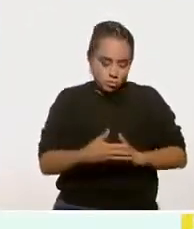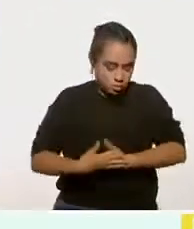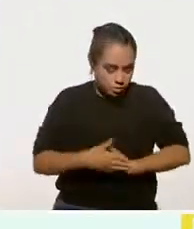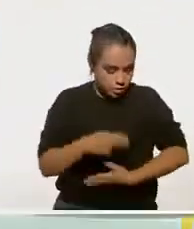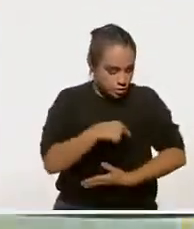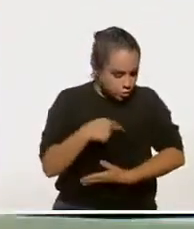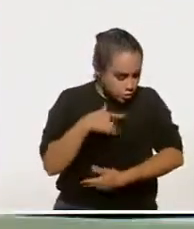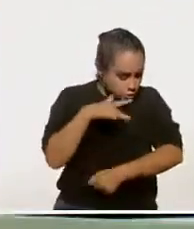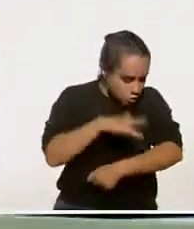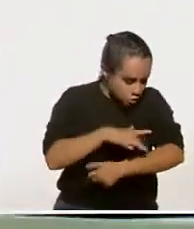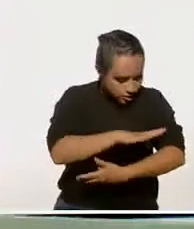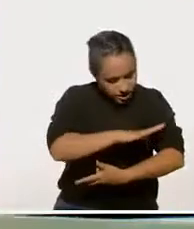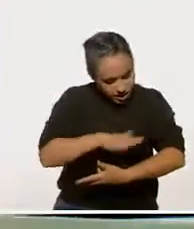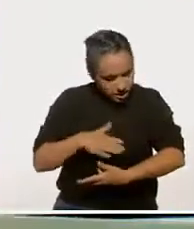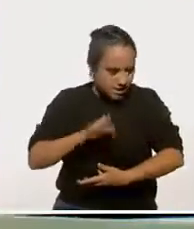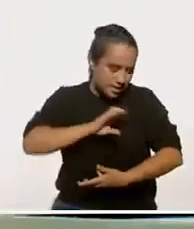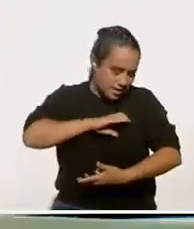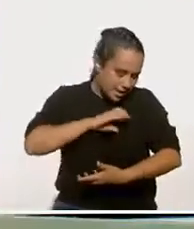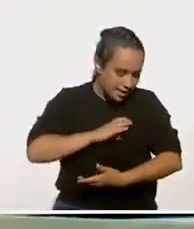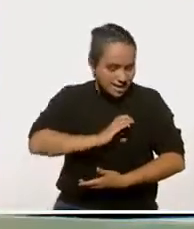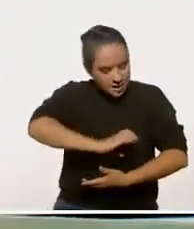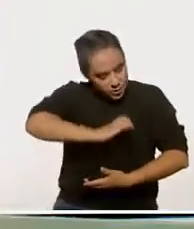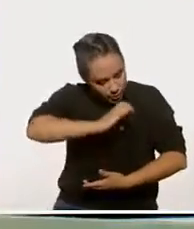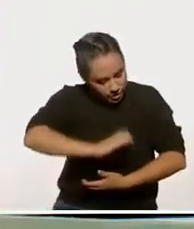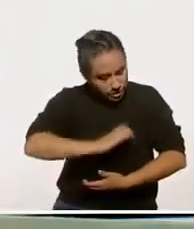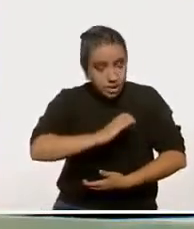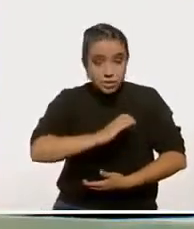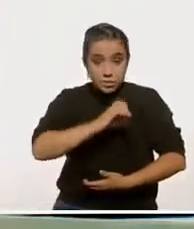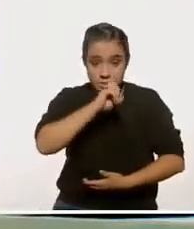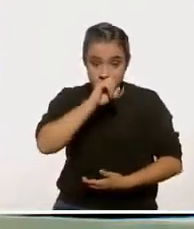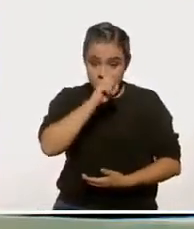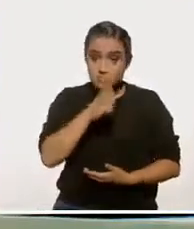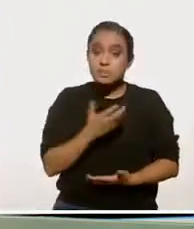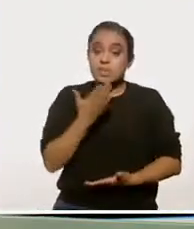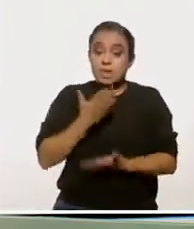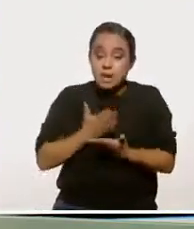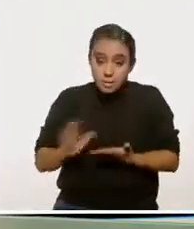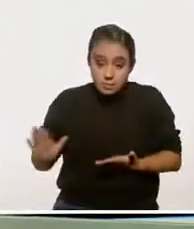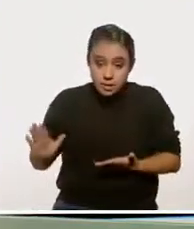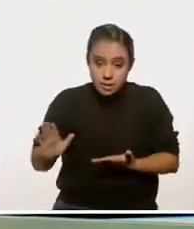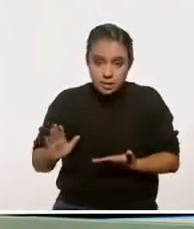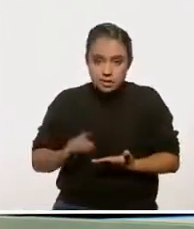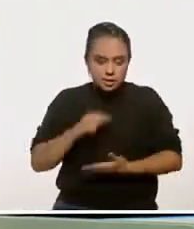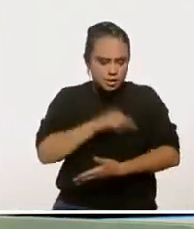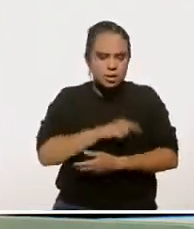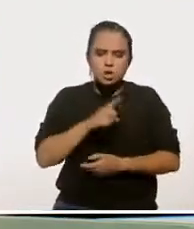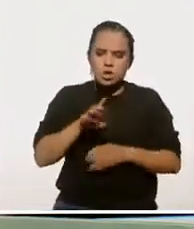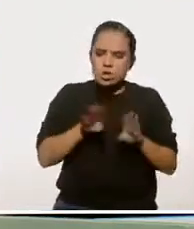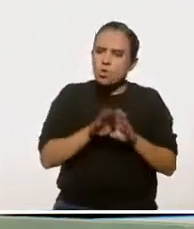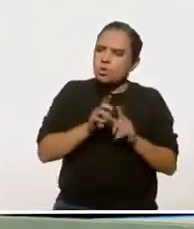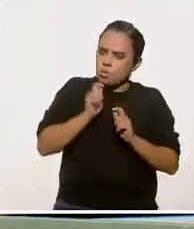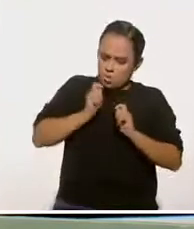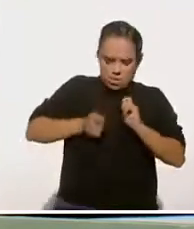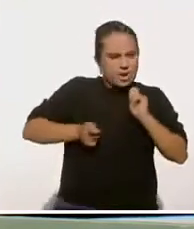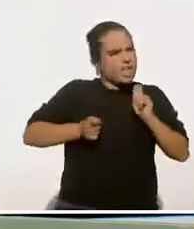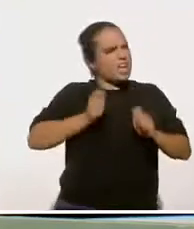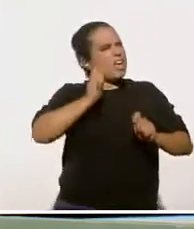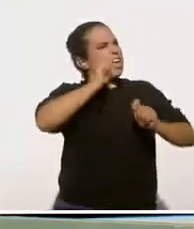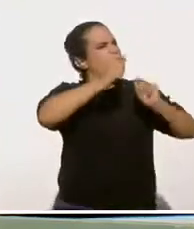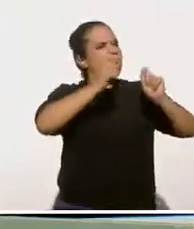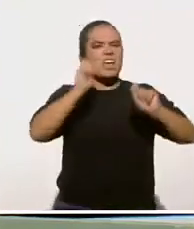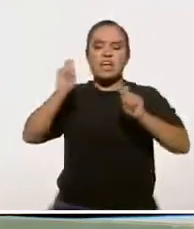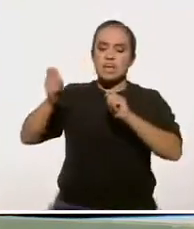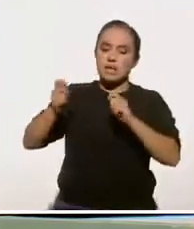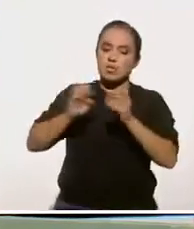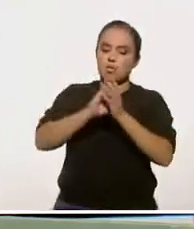su cuerpo, lo tratamos con cariño y con cuidado, y además le damos las posibilidades de que vaya explorando poco a poco el mundo. O sea, al principio